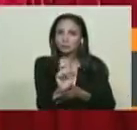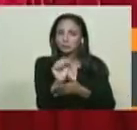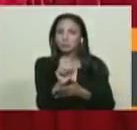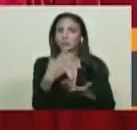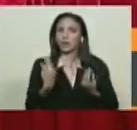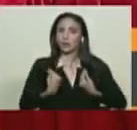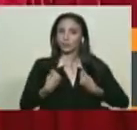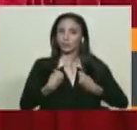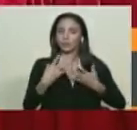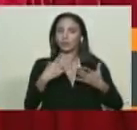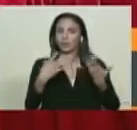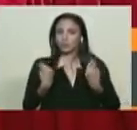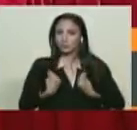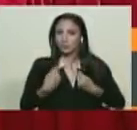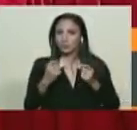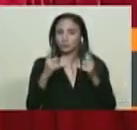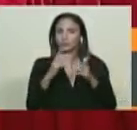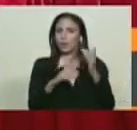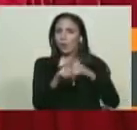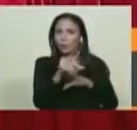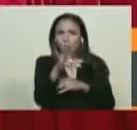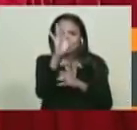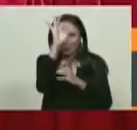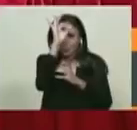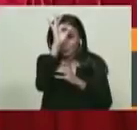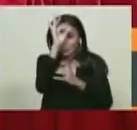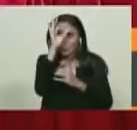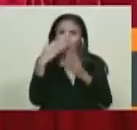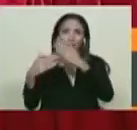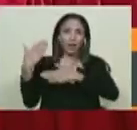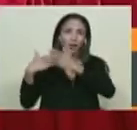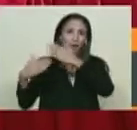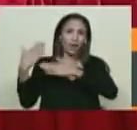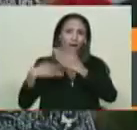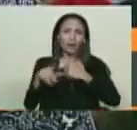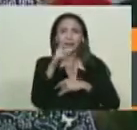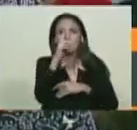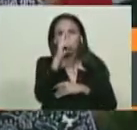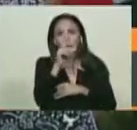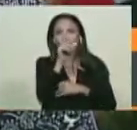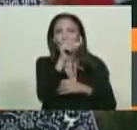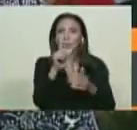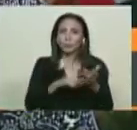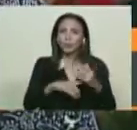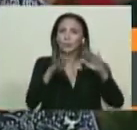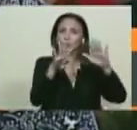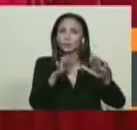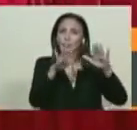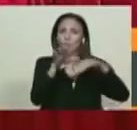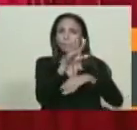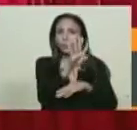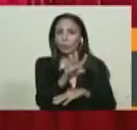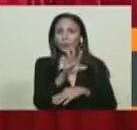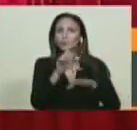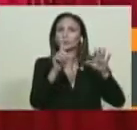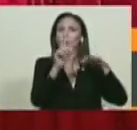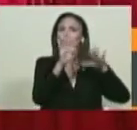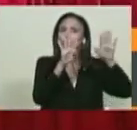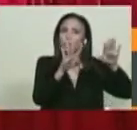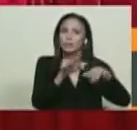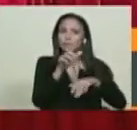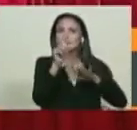vida. Ustedes no saben las cosas que nos tocó a pasar nosotros entre el 94, el 95, 96,